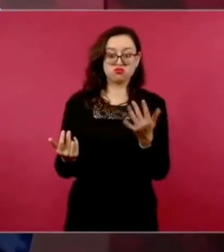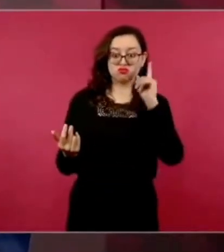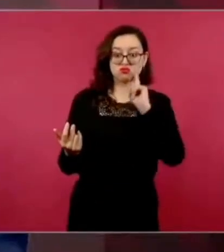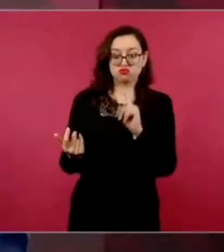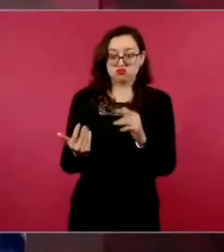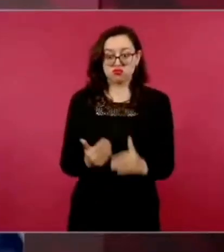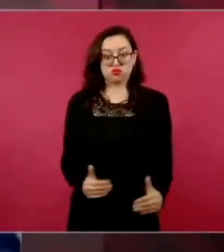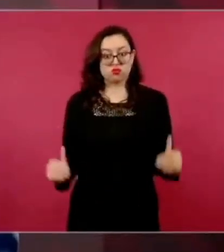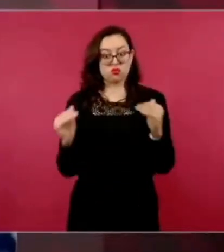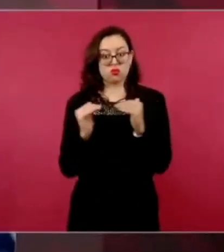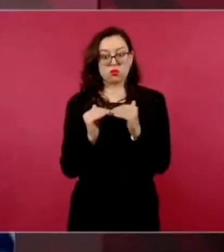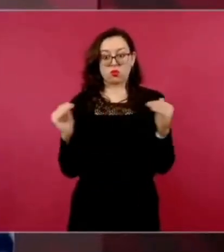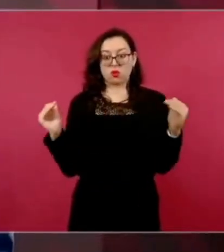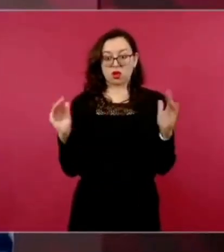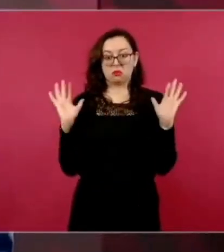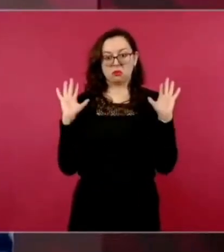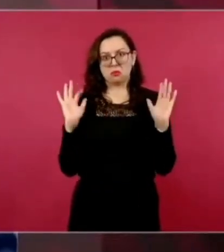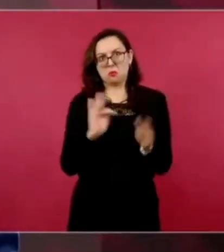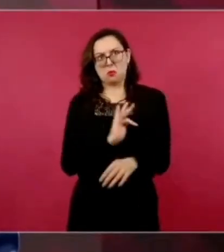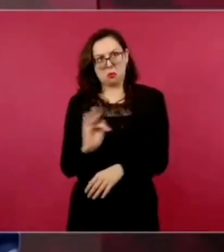50 mujeres,